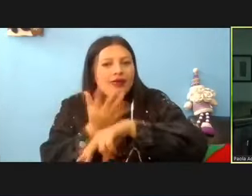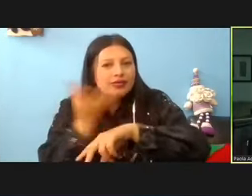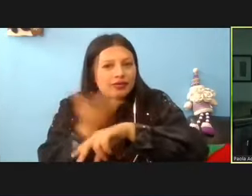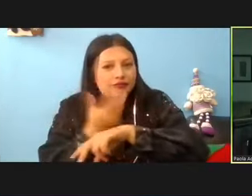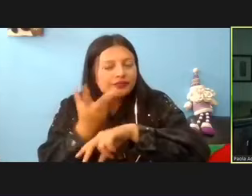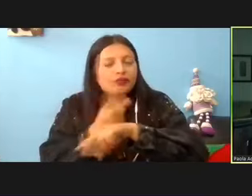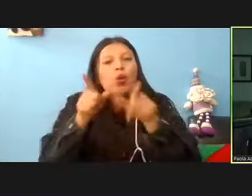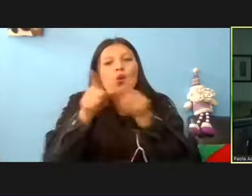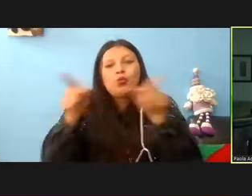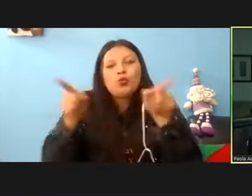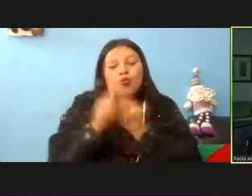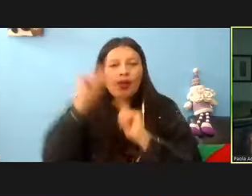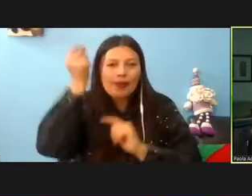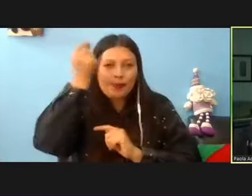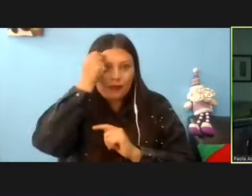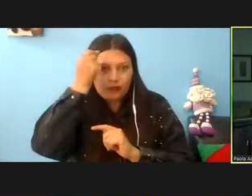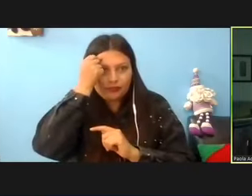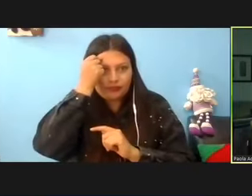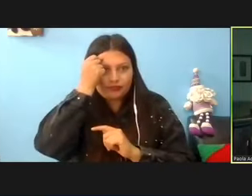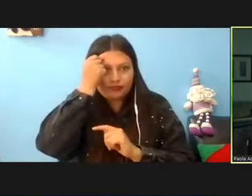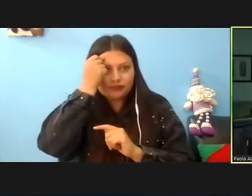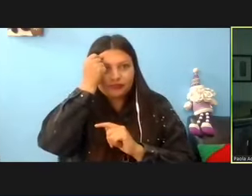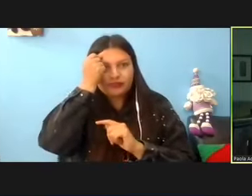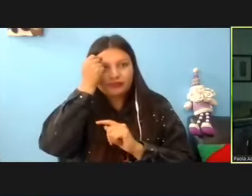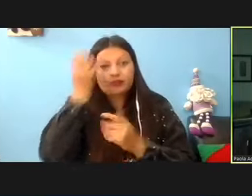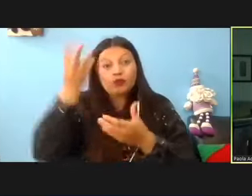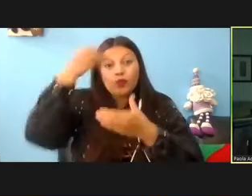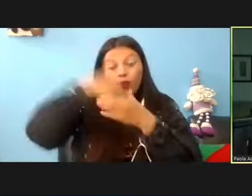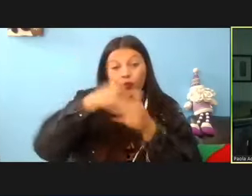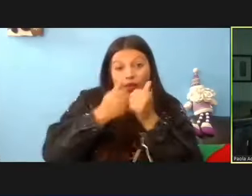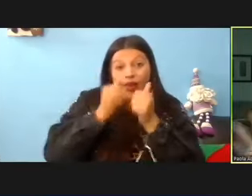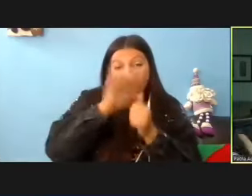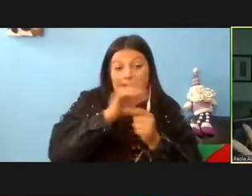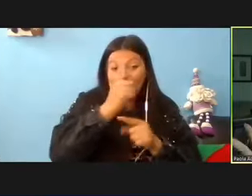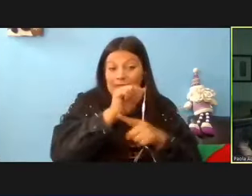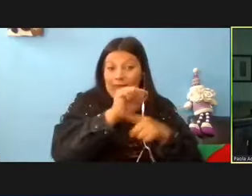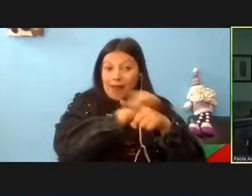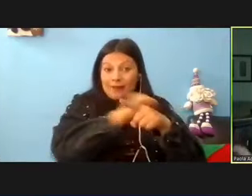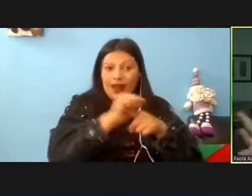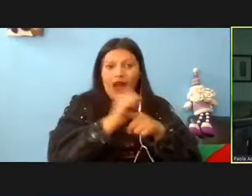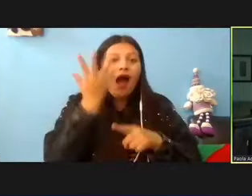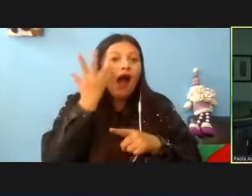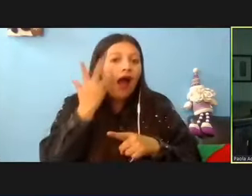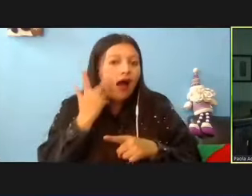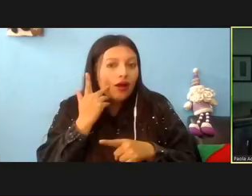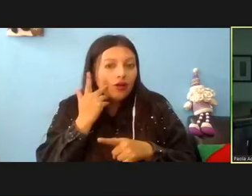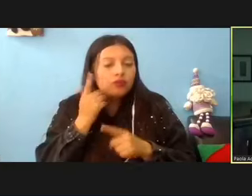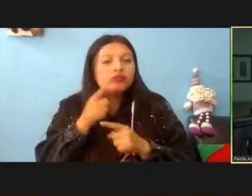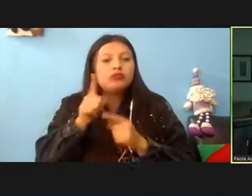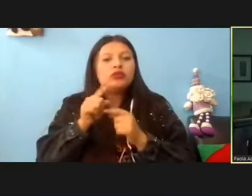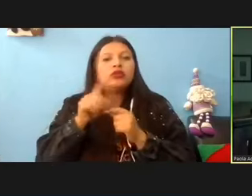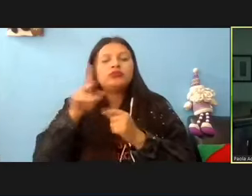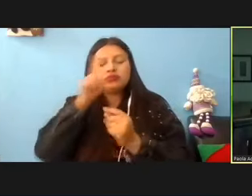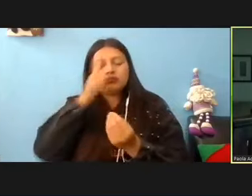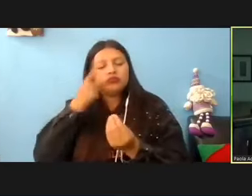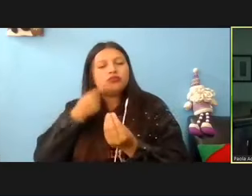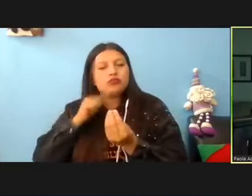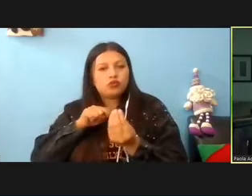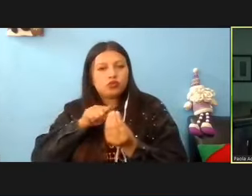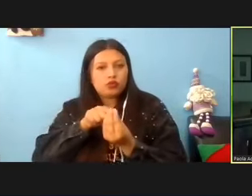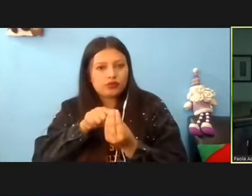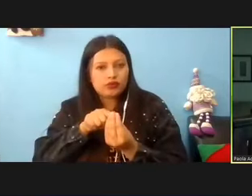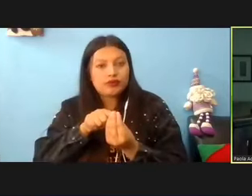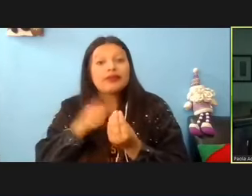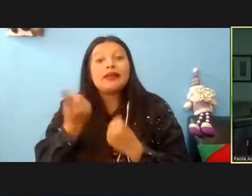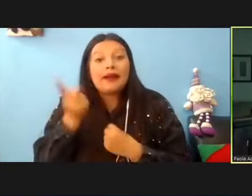y lugares de memoria, entre prácticas, cotidianidades, subjetividades,